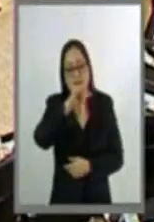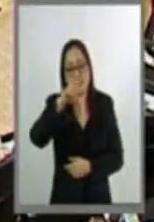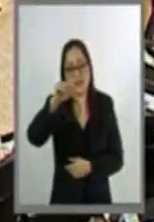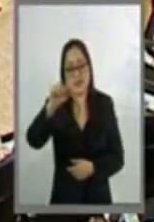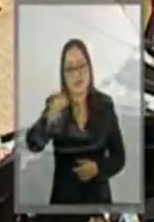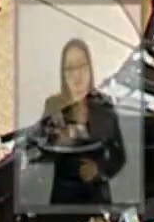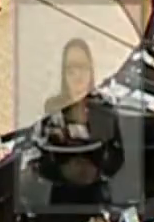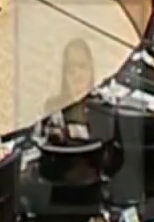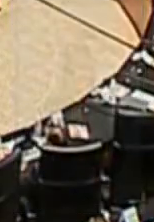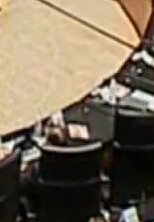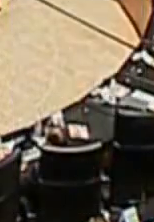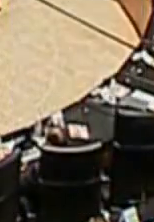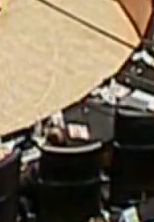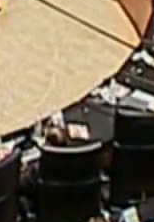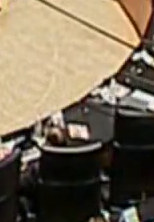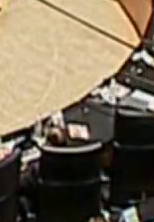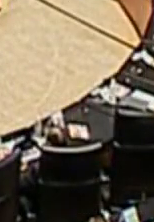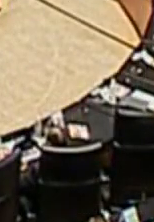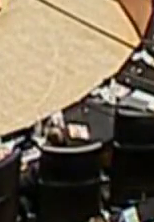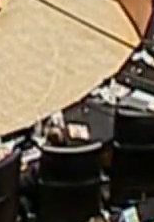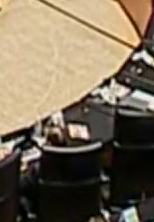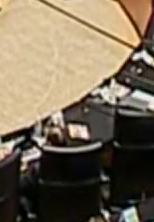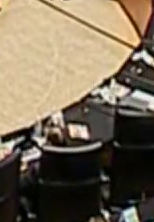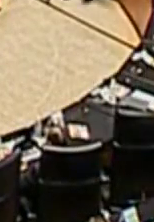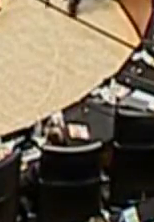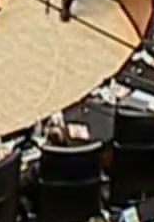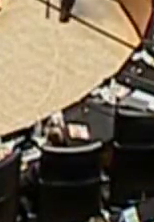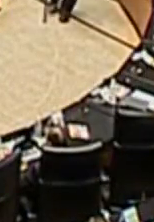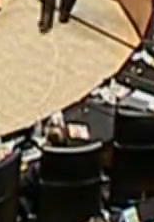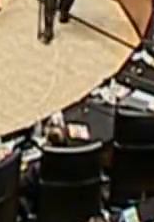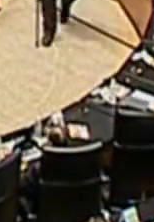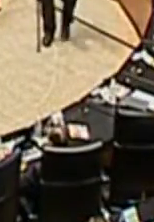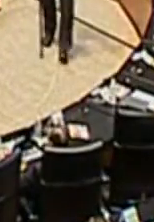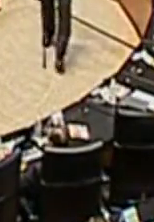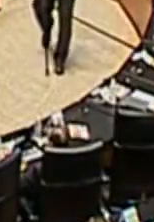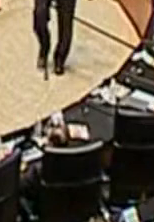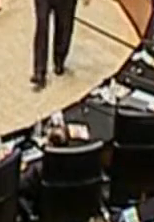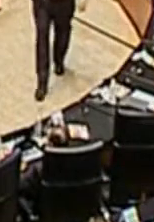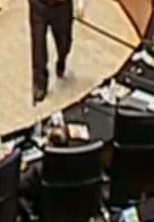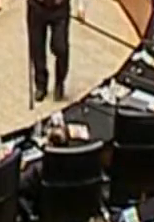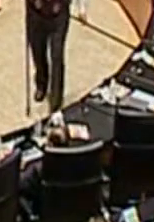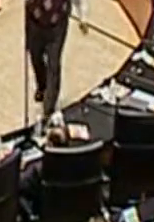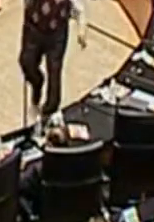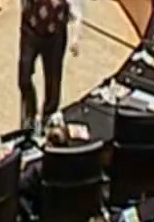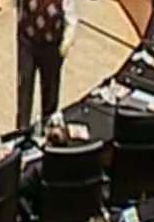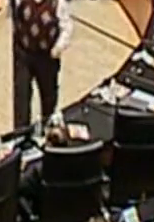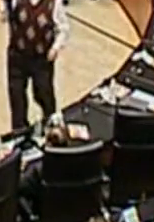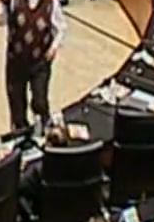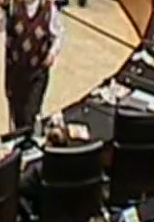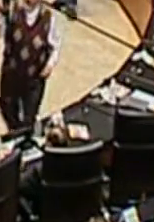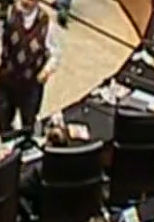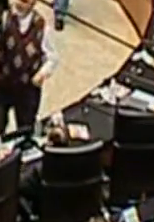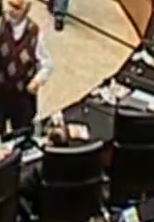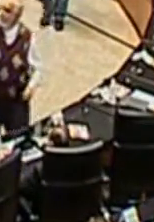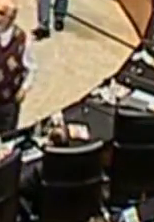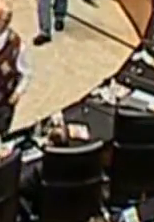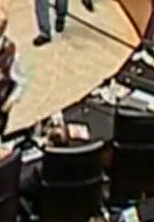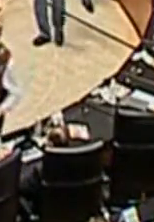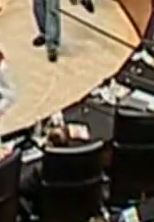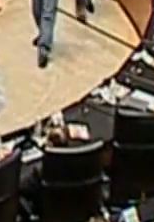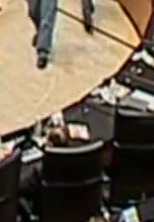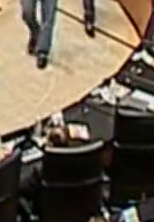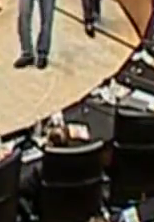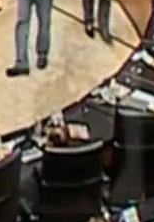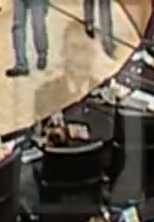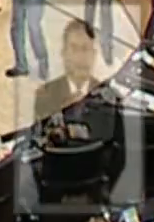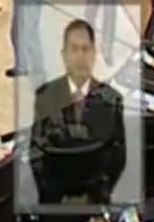y el Romero. Muchas gracias, presidente. Con su venia, compañeras senadoras, compañeros senadores, esta iniciativa